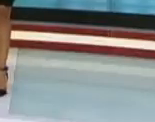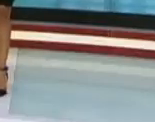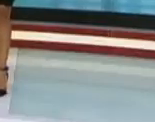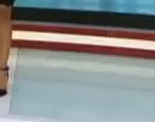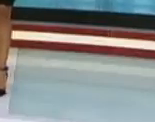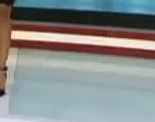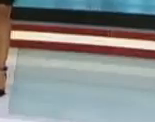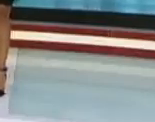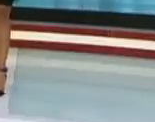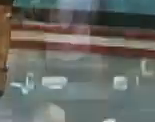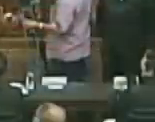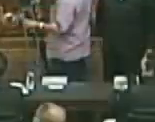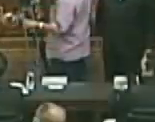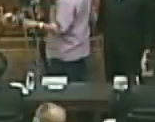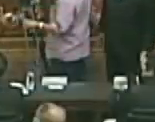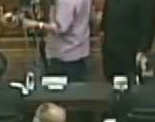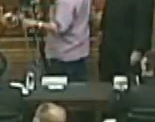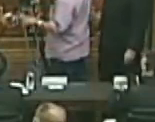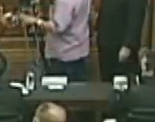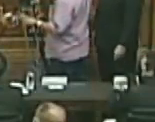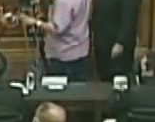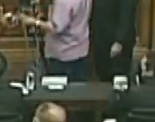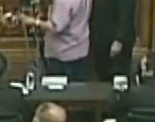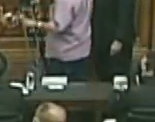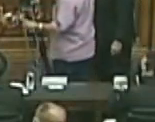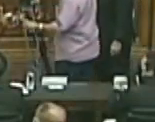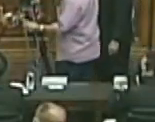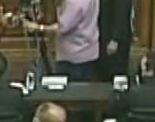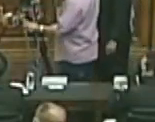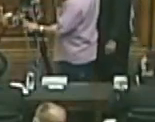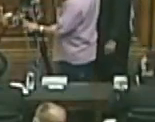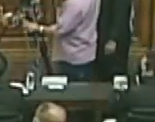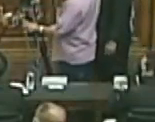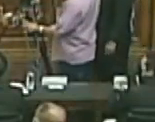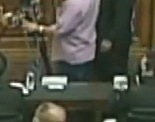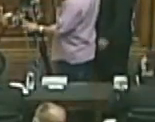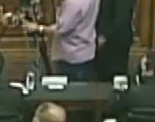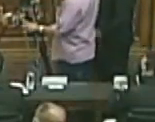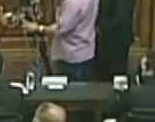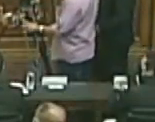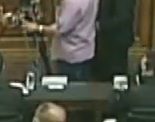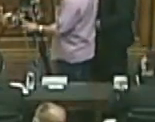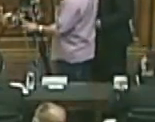día en orden igualmente la vacuna